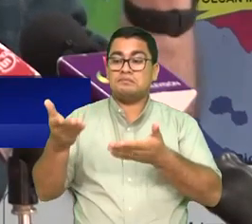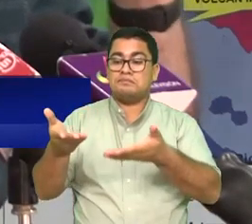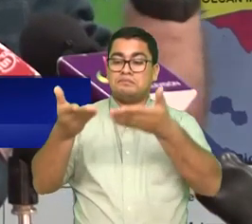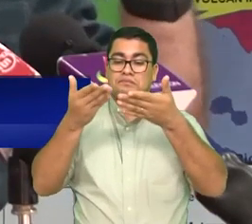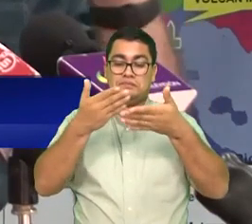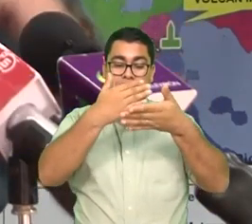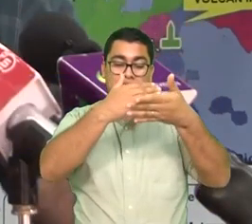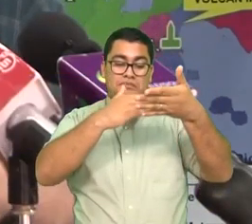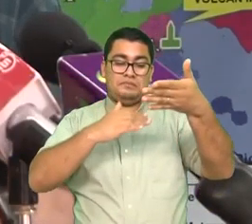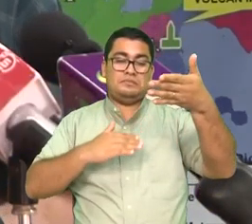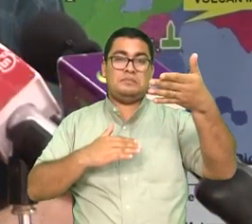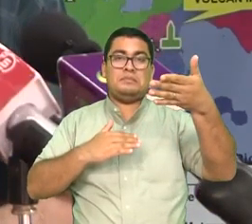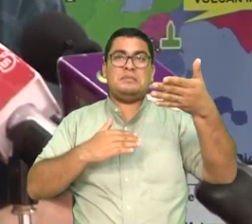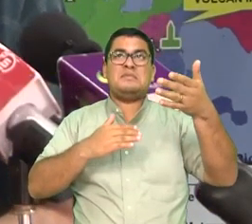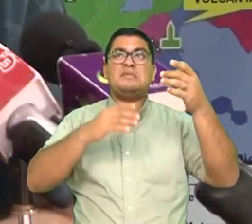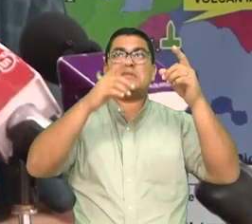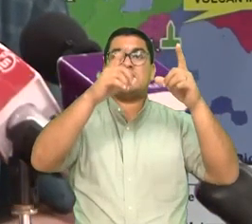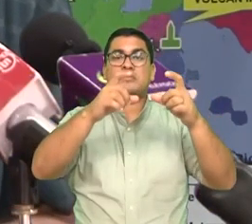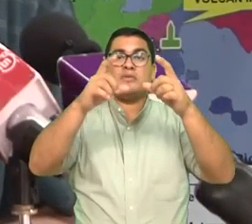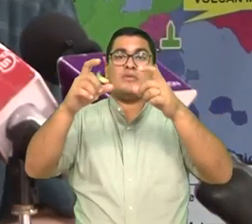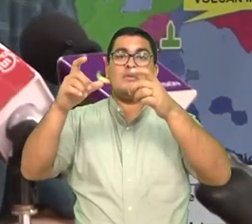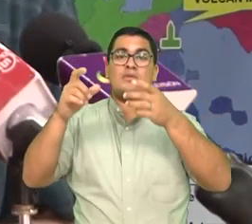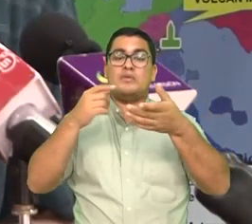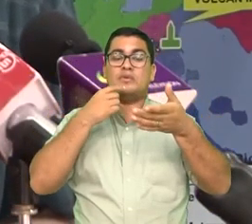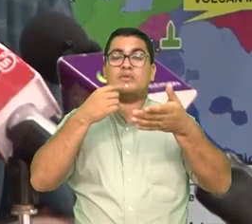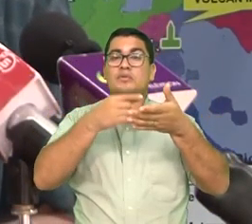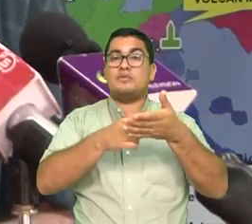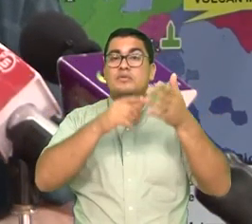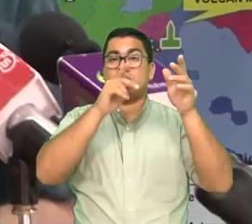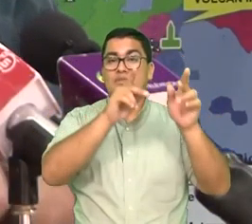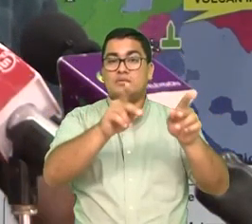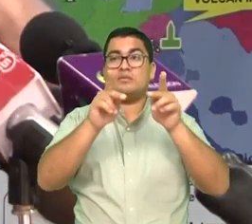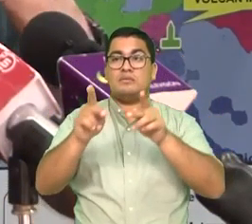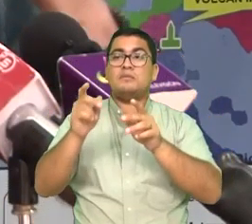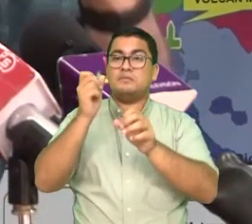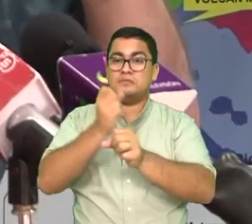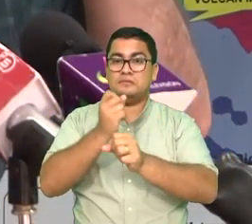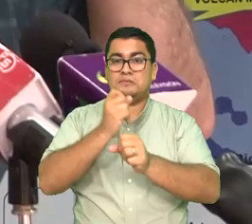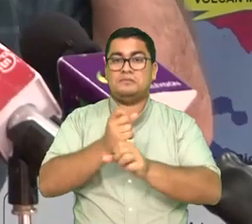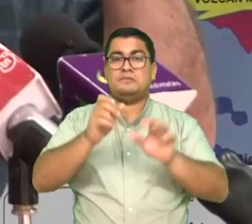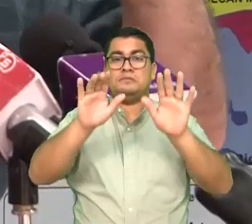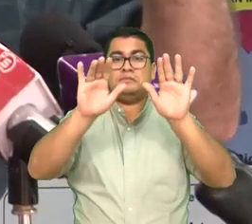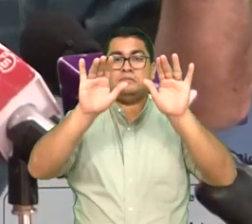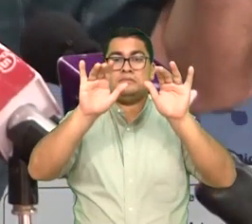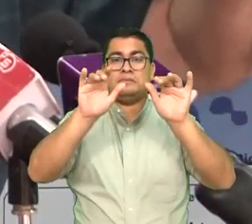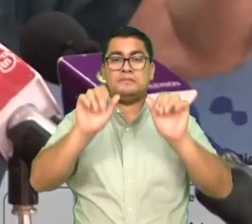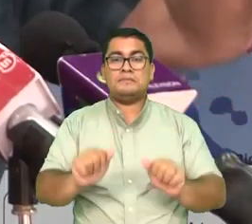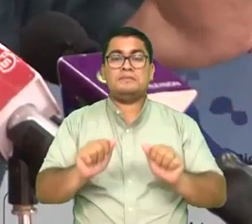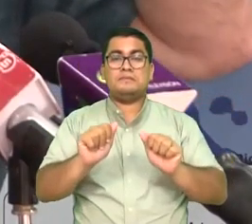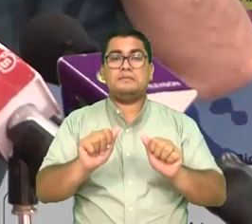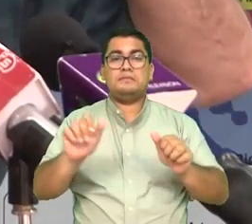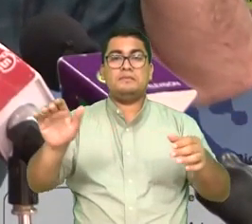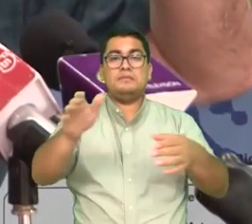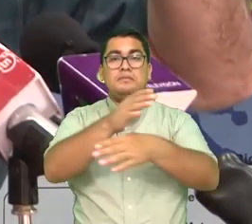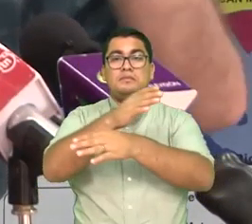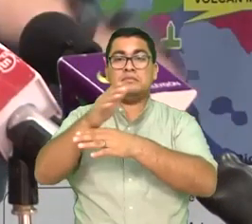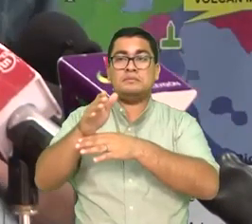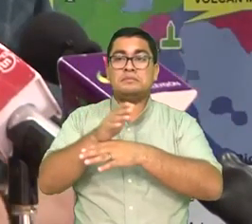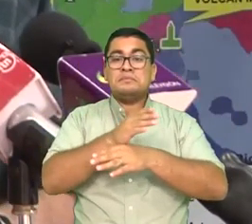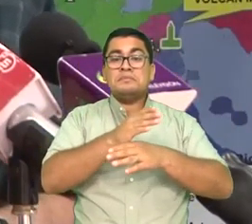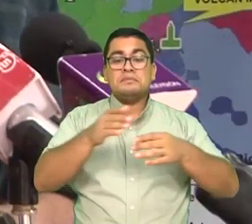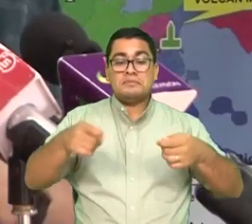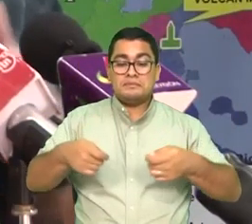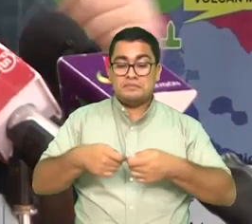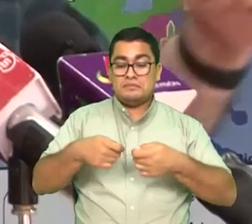primeras tomas, donde el personal está ya en las estructuras, todo lo que es el circuito troncal, el